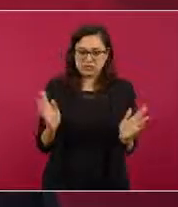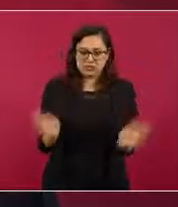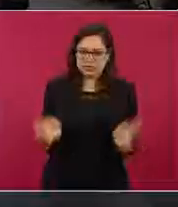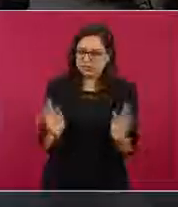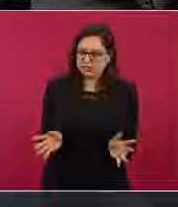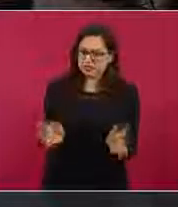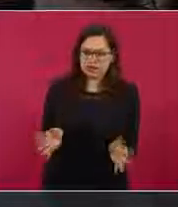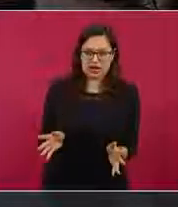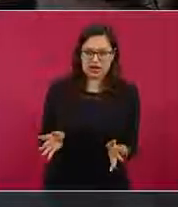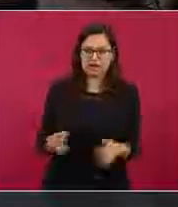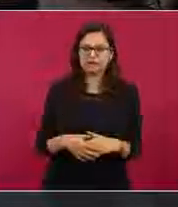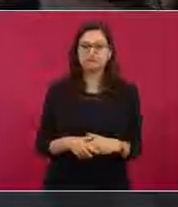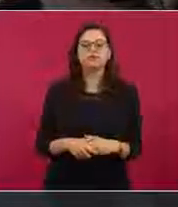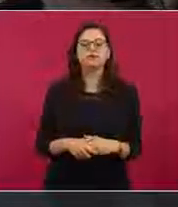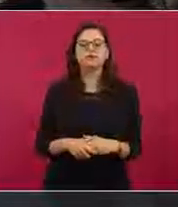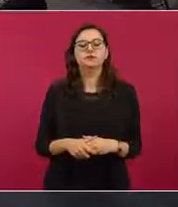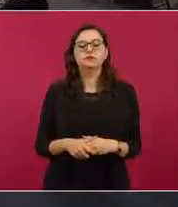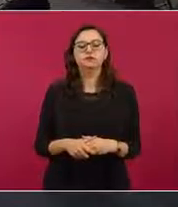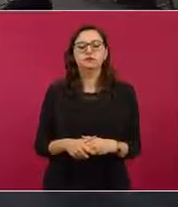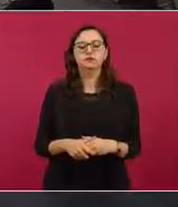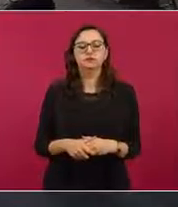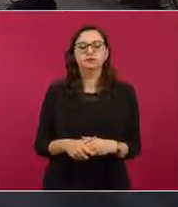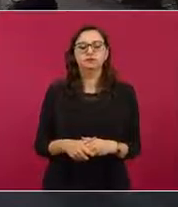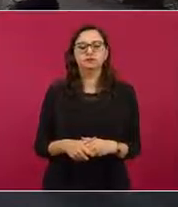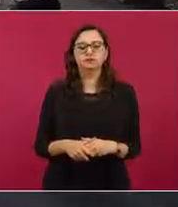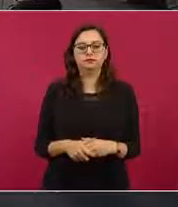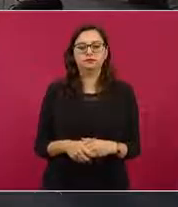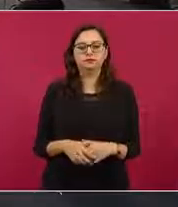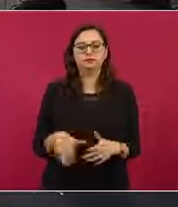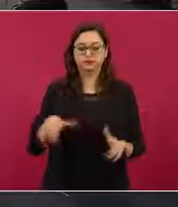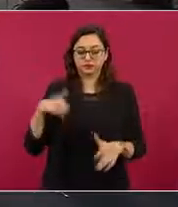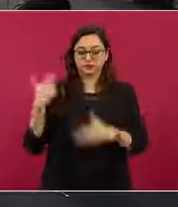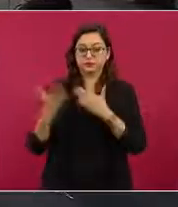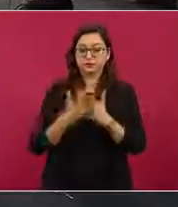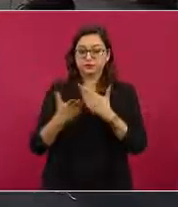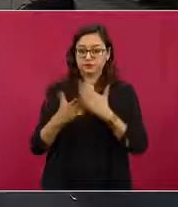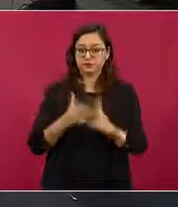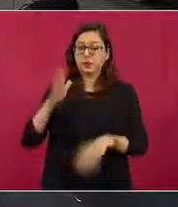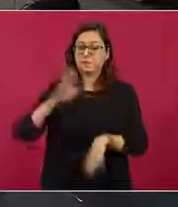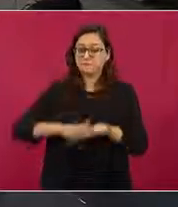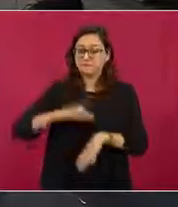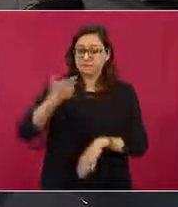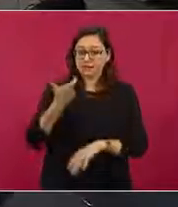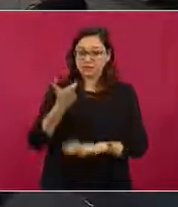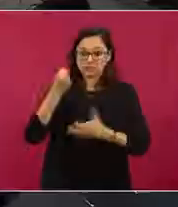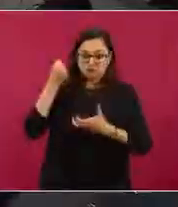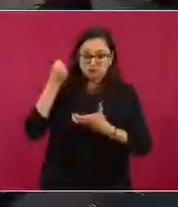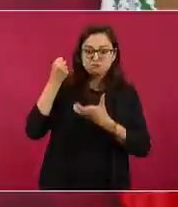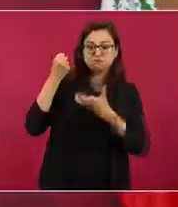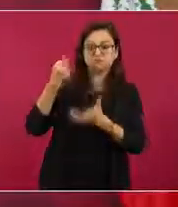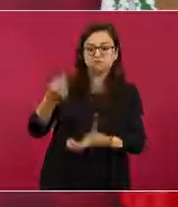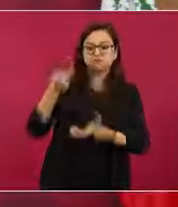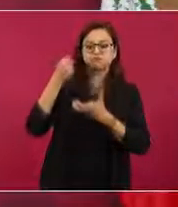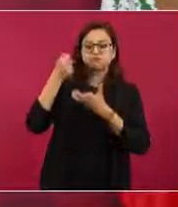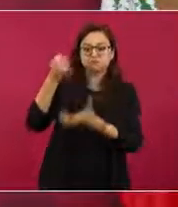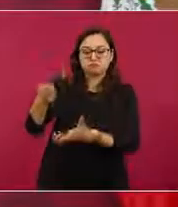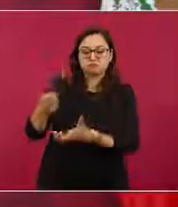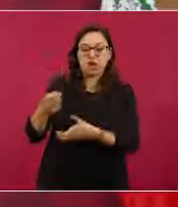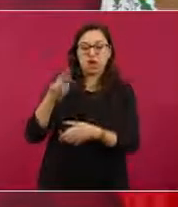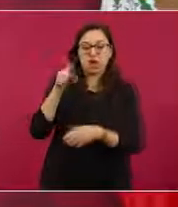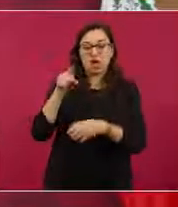aduanas y se van a destinar recursos de un fideicomiso de